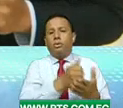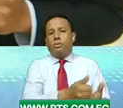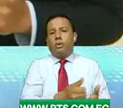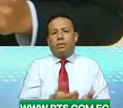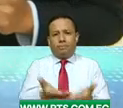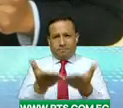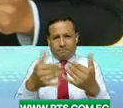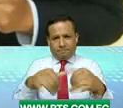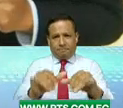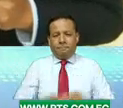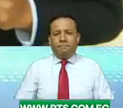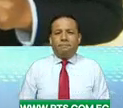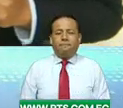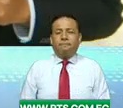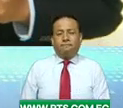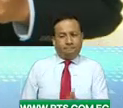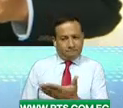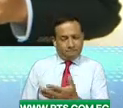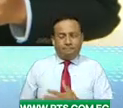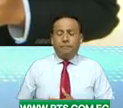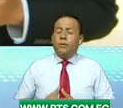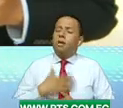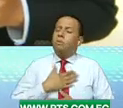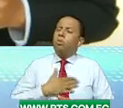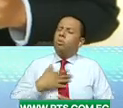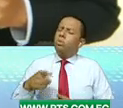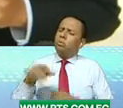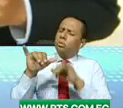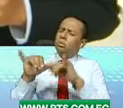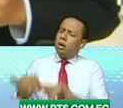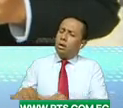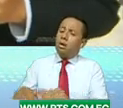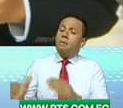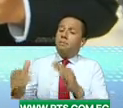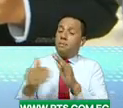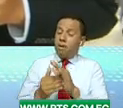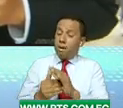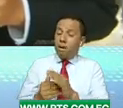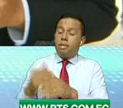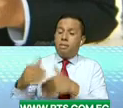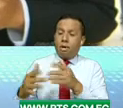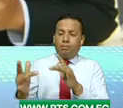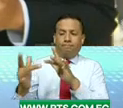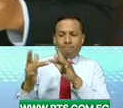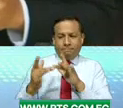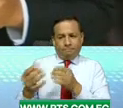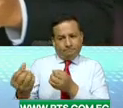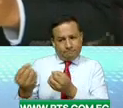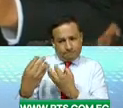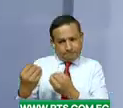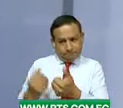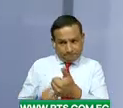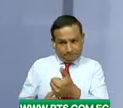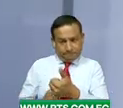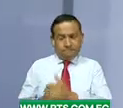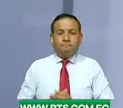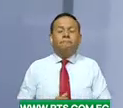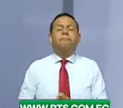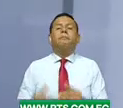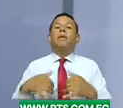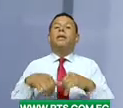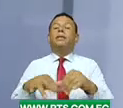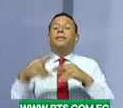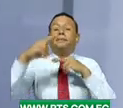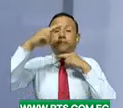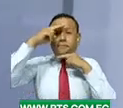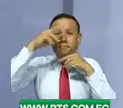noches. Charlie, por favor, permanece en ese lugar. Más adelante tendremos un nuevo contacto contigo. Y bien, seguimos con más noticias, porque